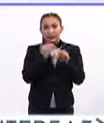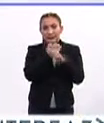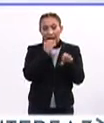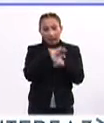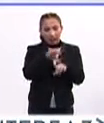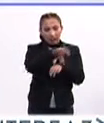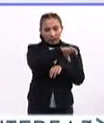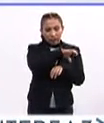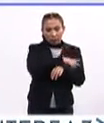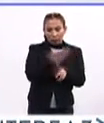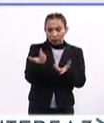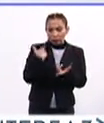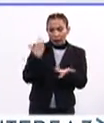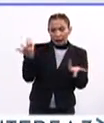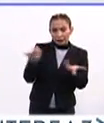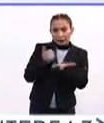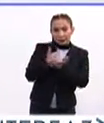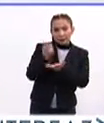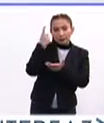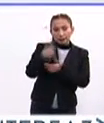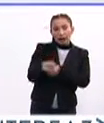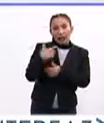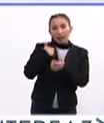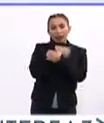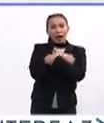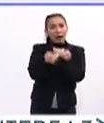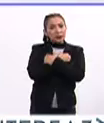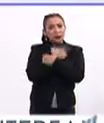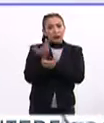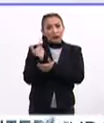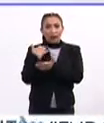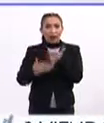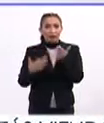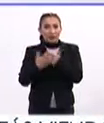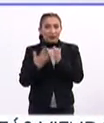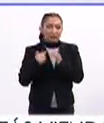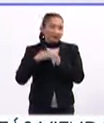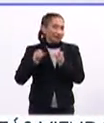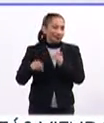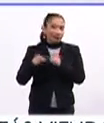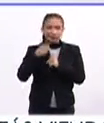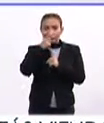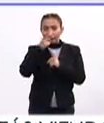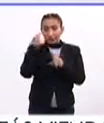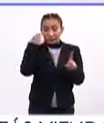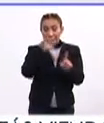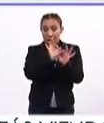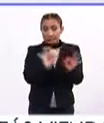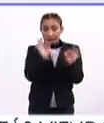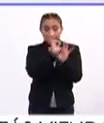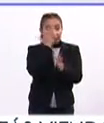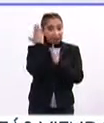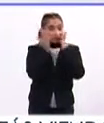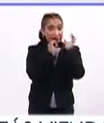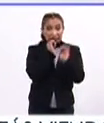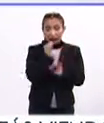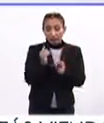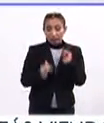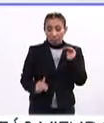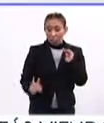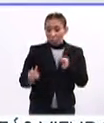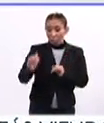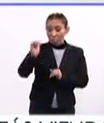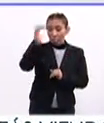estatales que estén fungiendo para darles esta educación que tanto hacen falta? Porque como bien dices, ¿no? La premisa es que sin estudios van